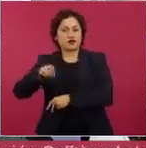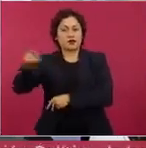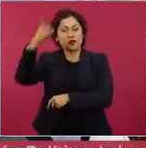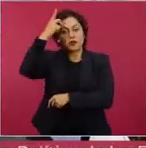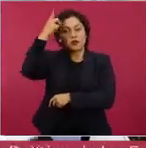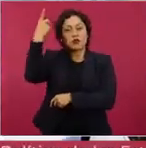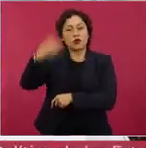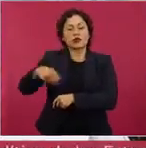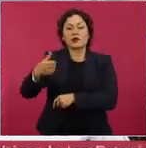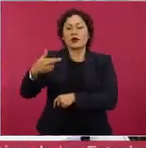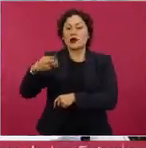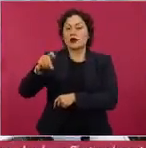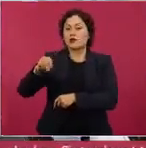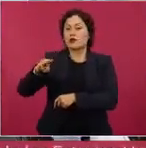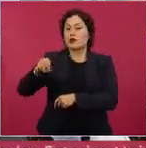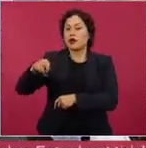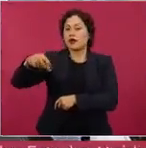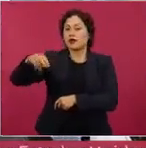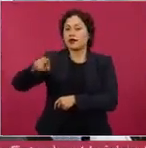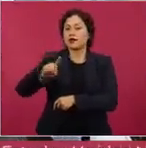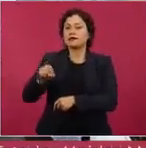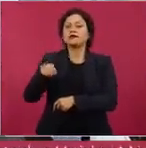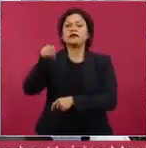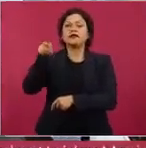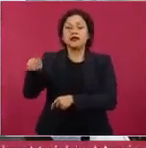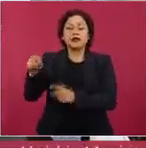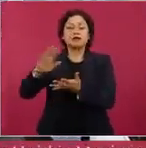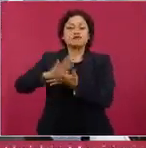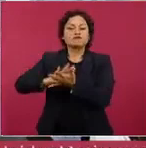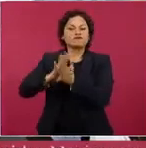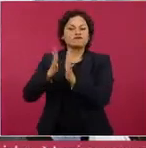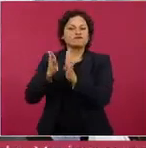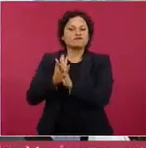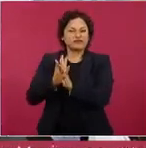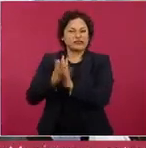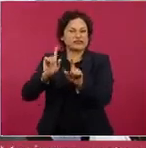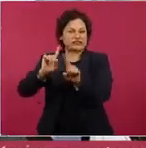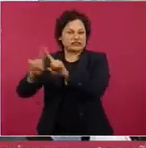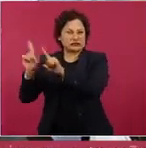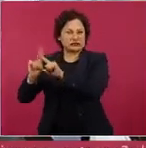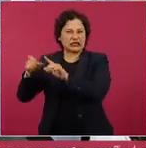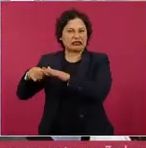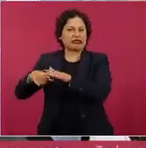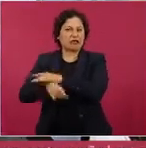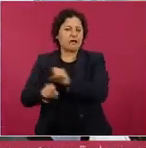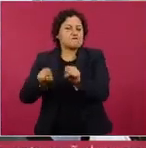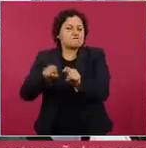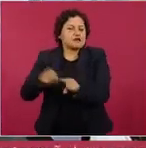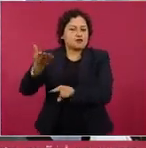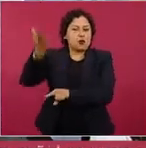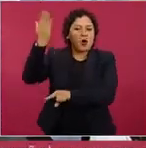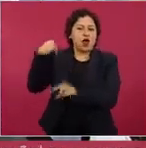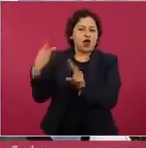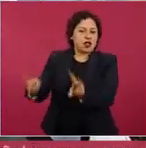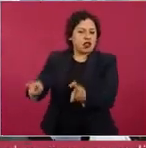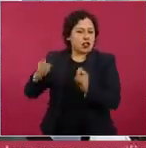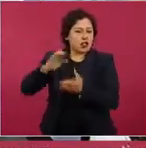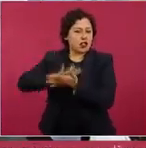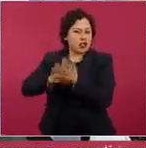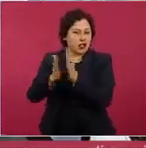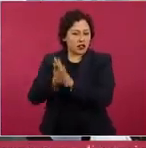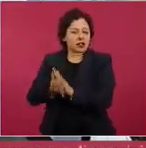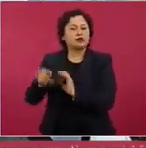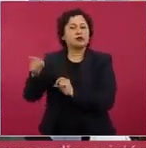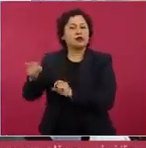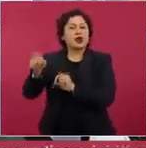Márquez, involucrado en diversos desvíos, entre ellos la estafa maestra, publicaron a 8